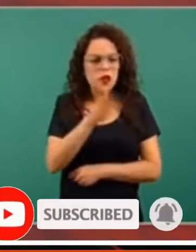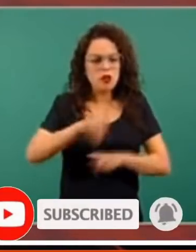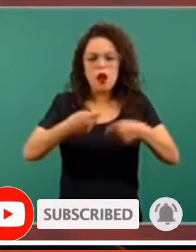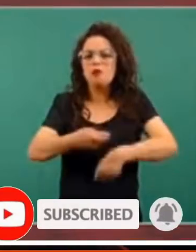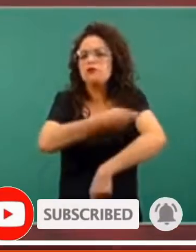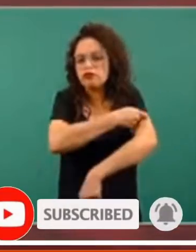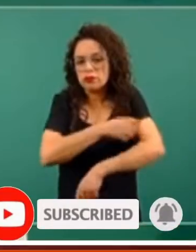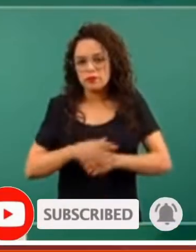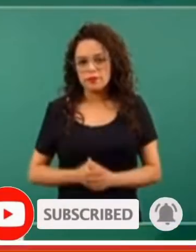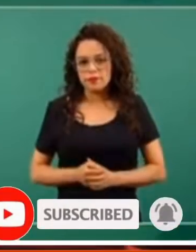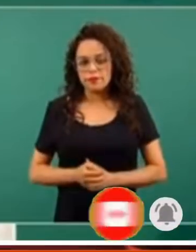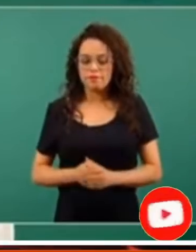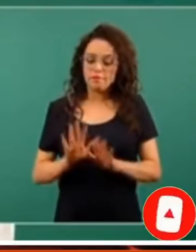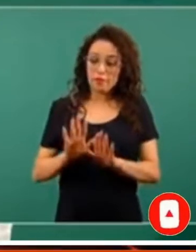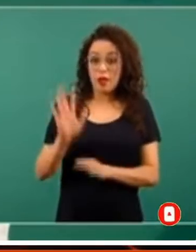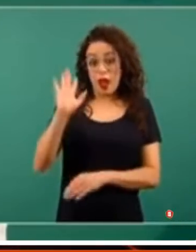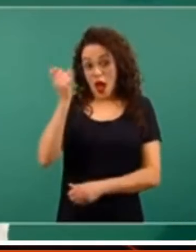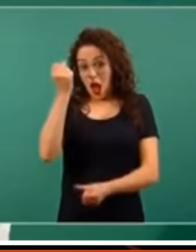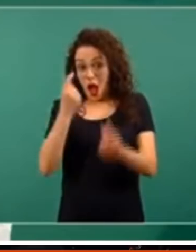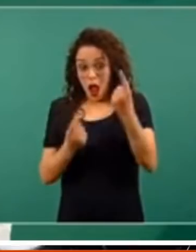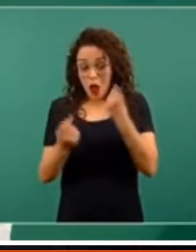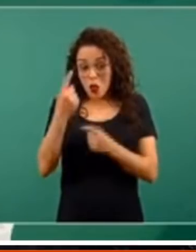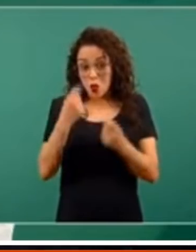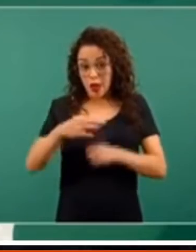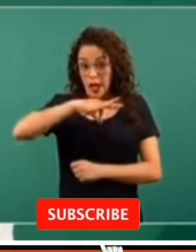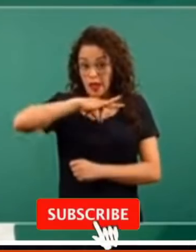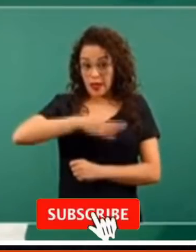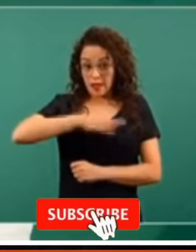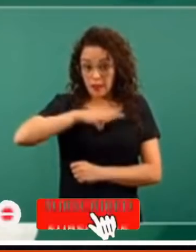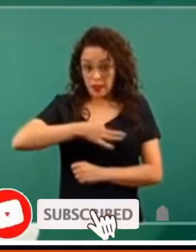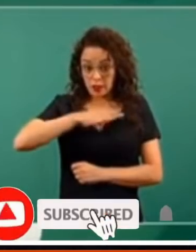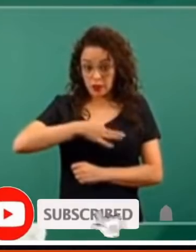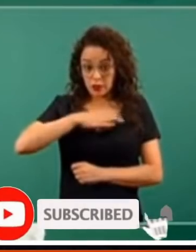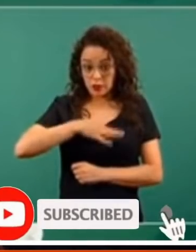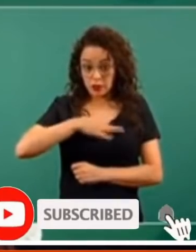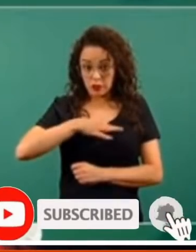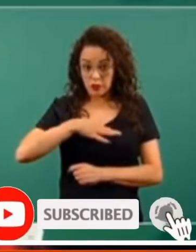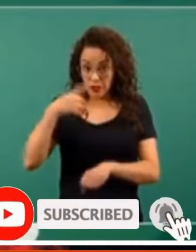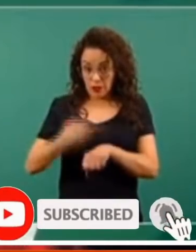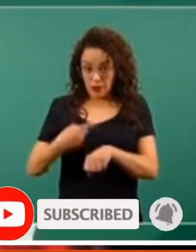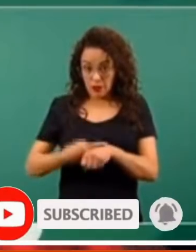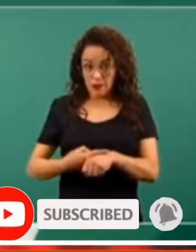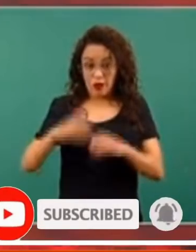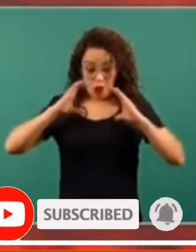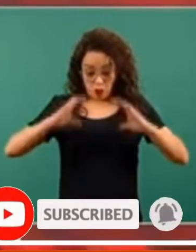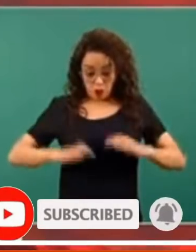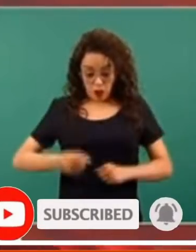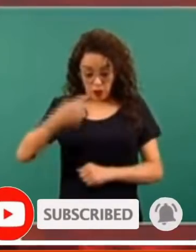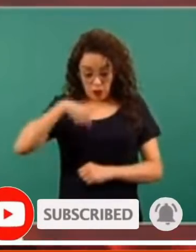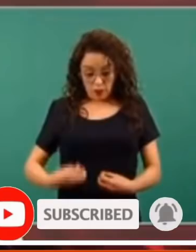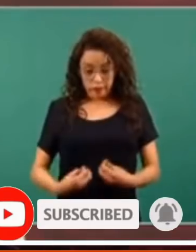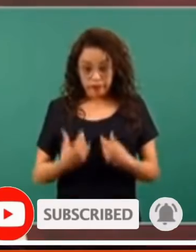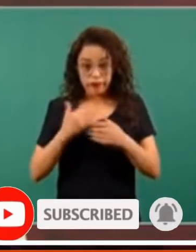En algunas infecciones, la inmunidad que es consecuencia de la infección puede ser más